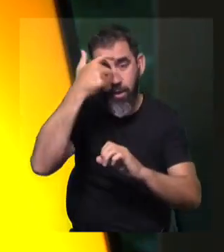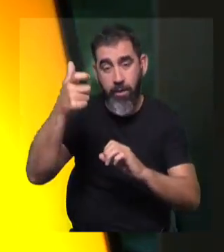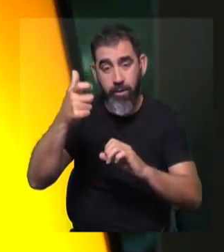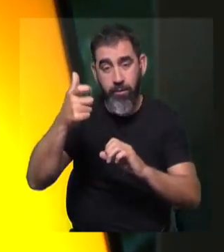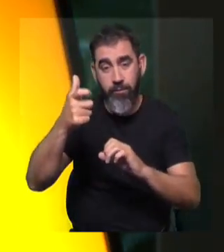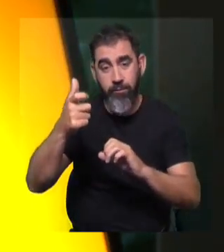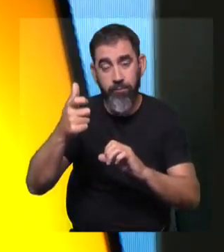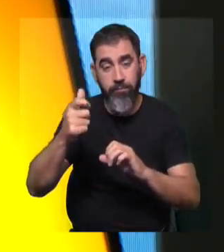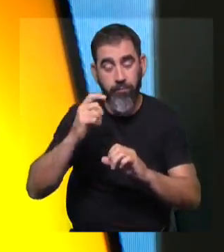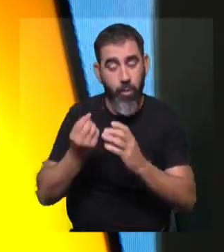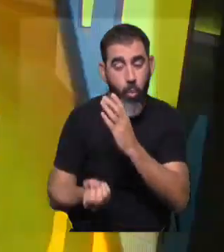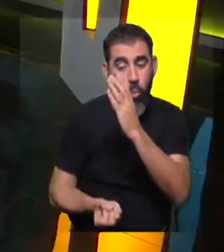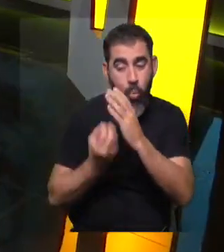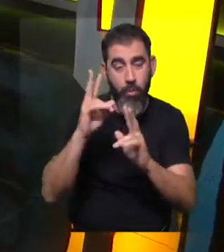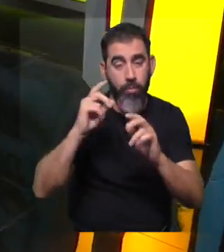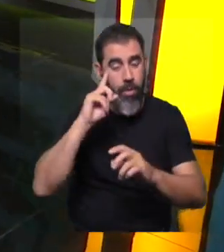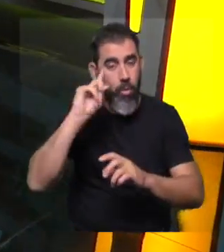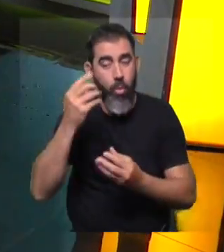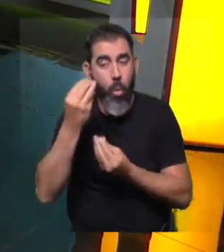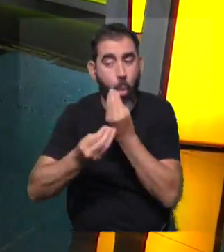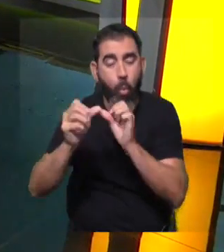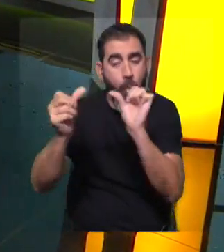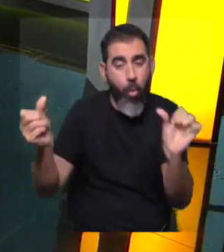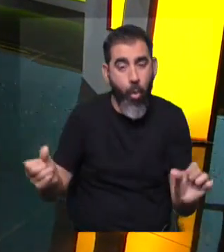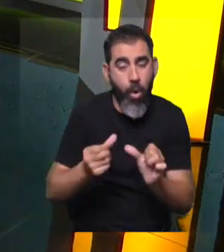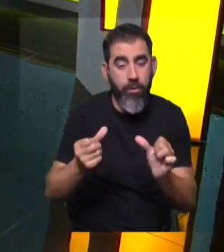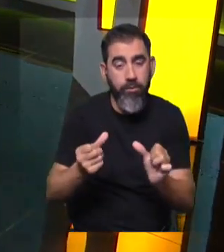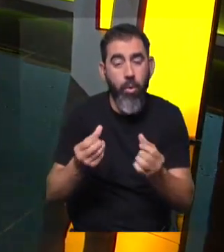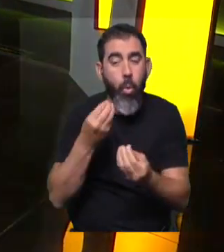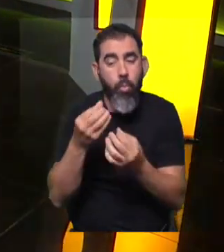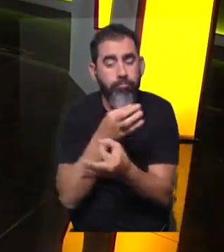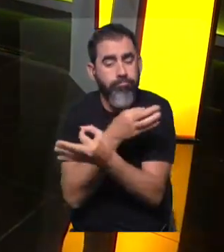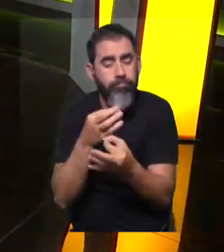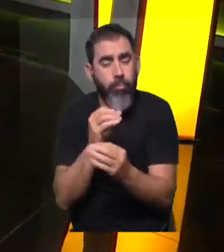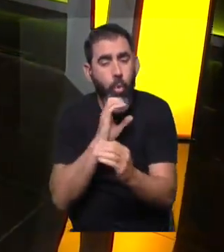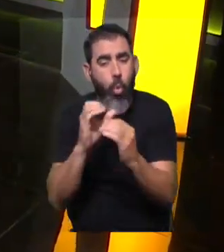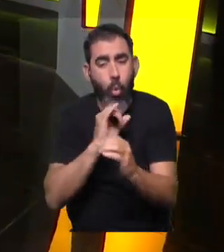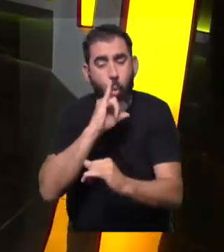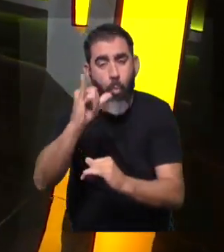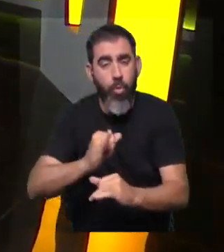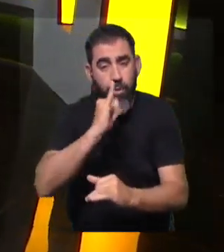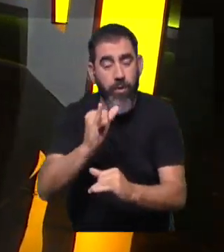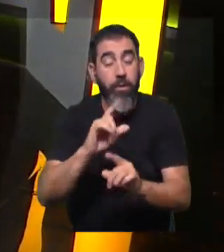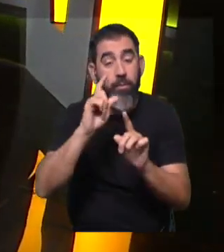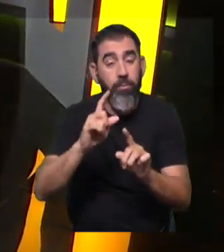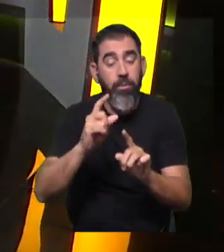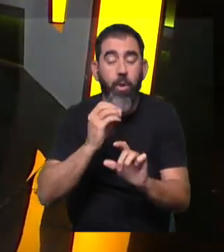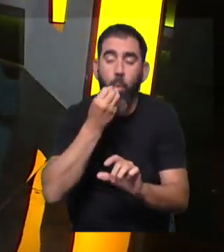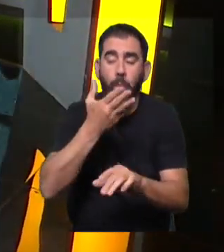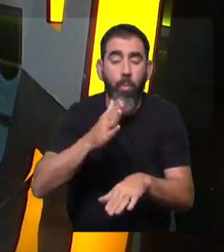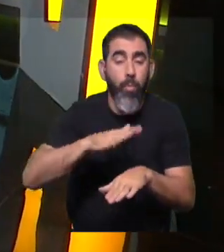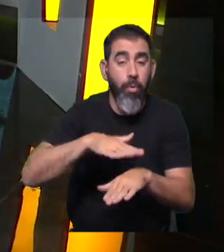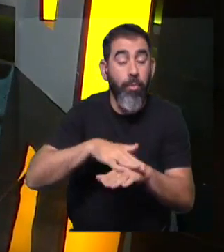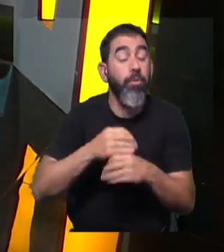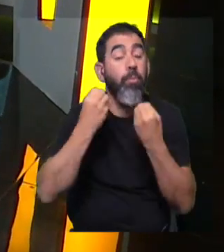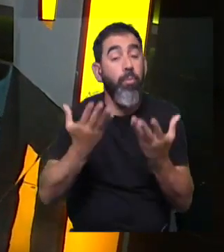área completamente nueva, desconocíamos cómo se hacía, qué era lo correcto a la hora de comunicar. Y además fue una etapa reconfortante